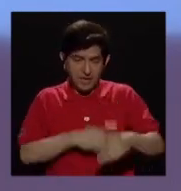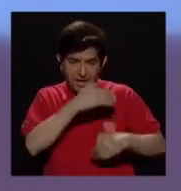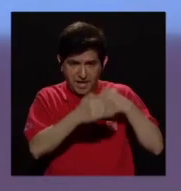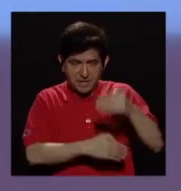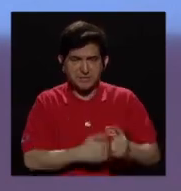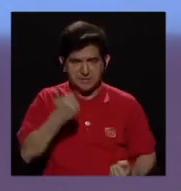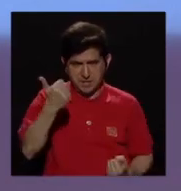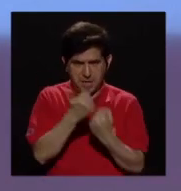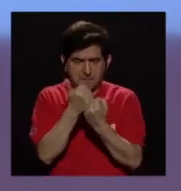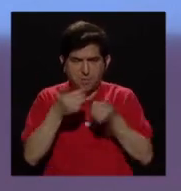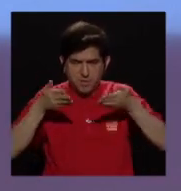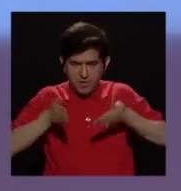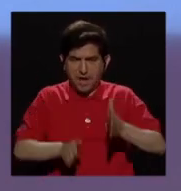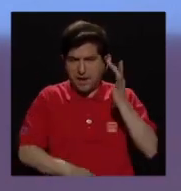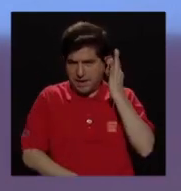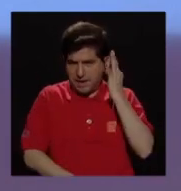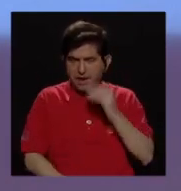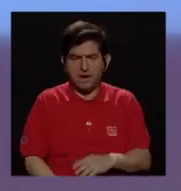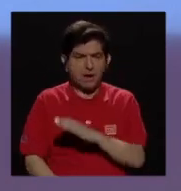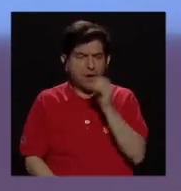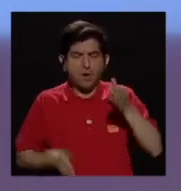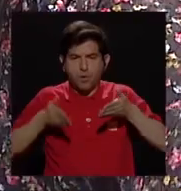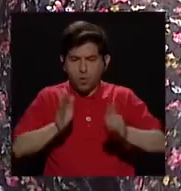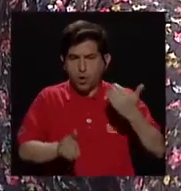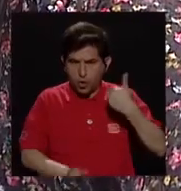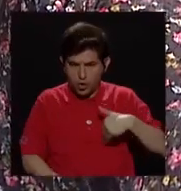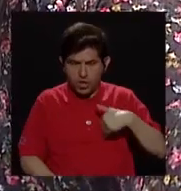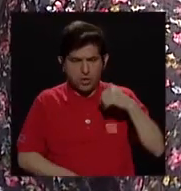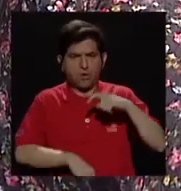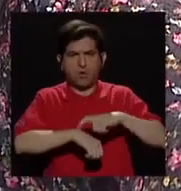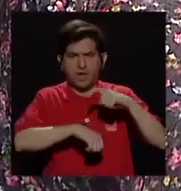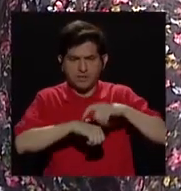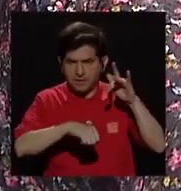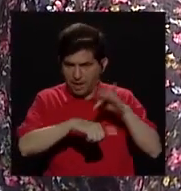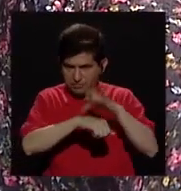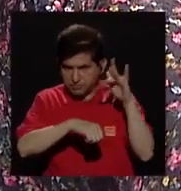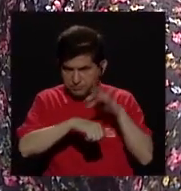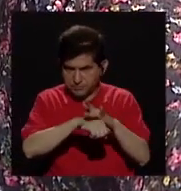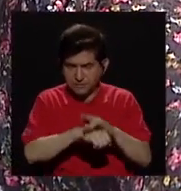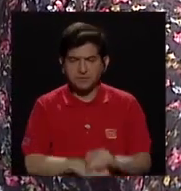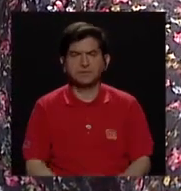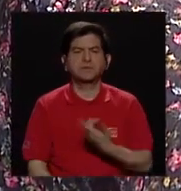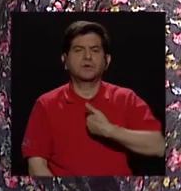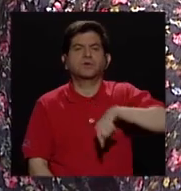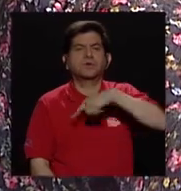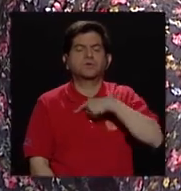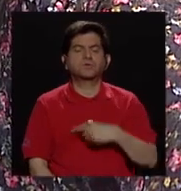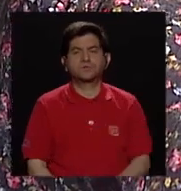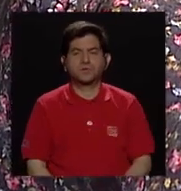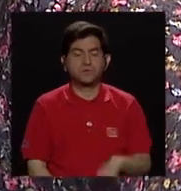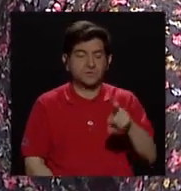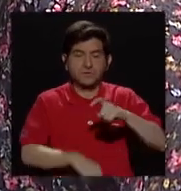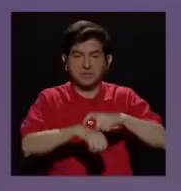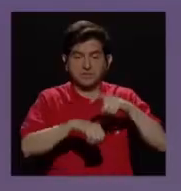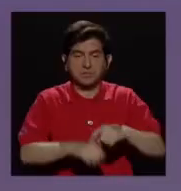proceso de apoyar a una hija a un hijo en esta etapa temprana, vamos a perder